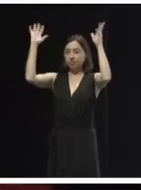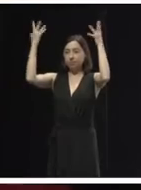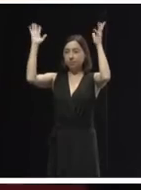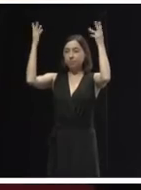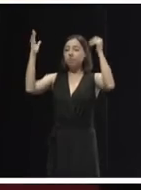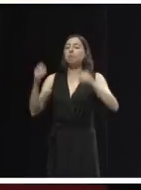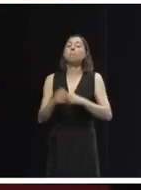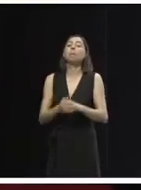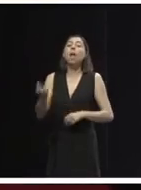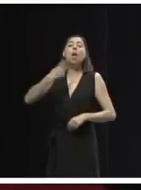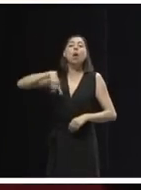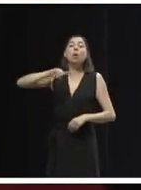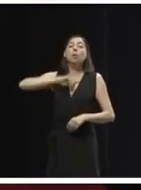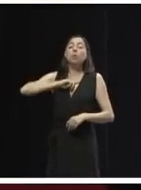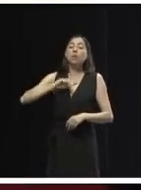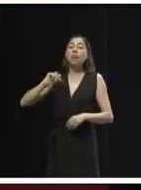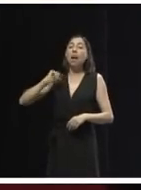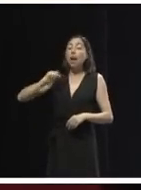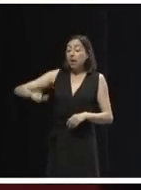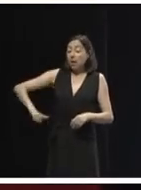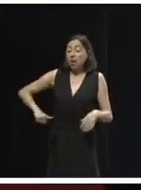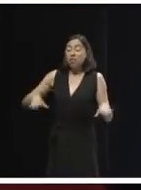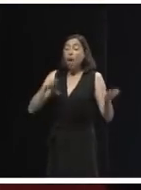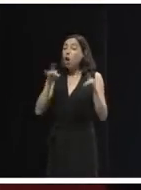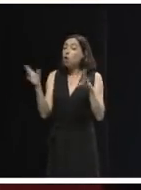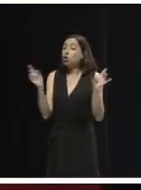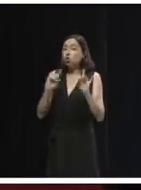Nuestra riqueza no se toca.